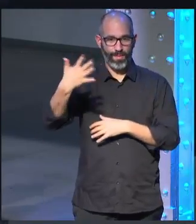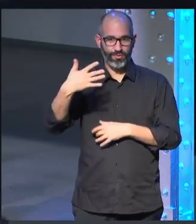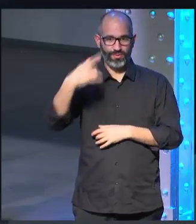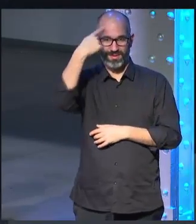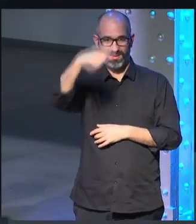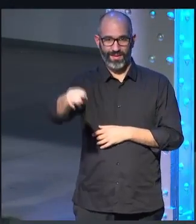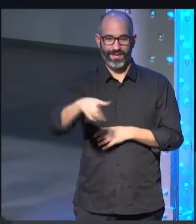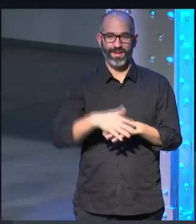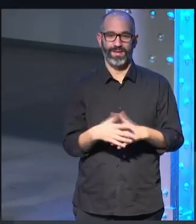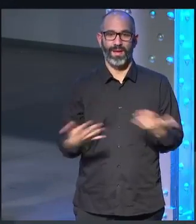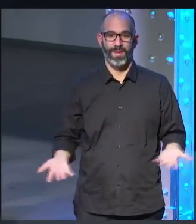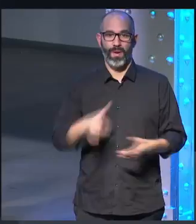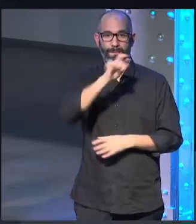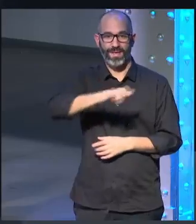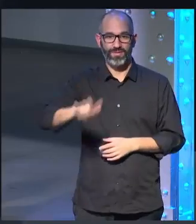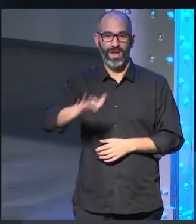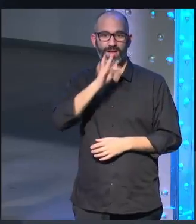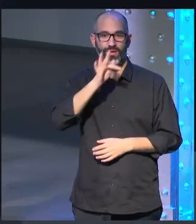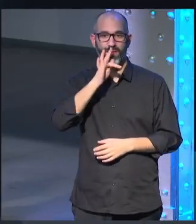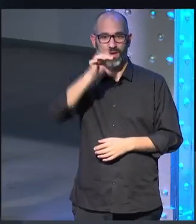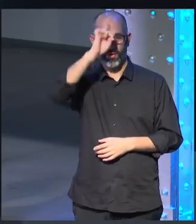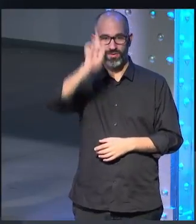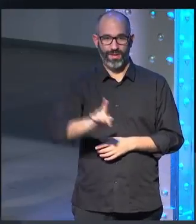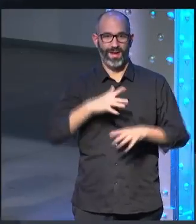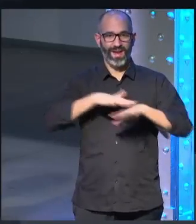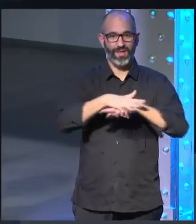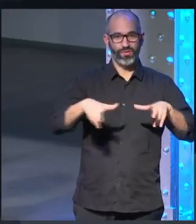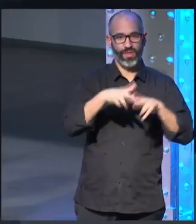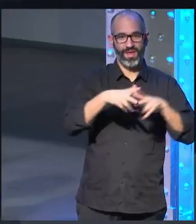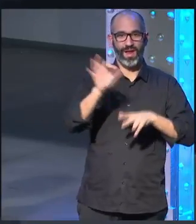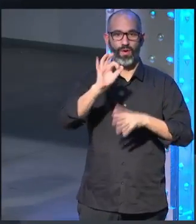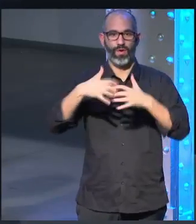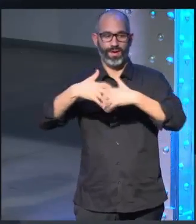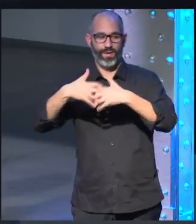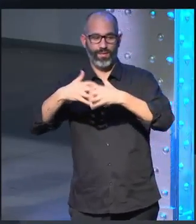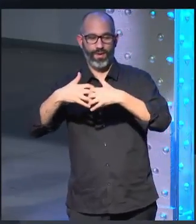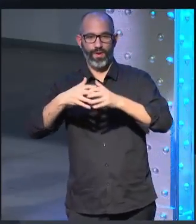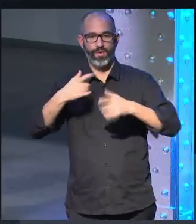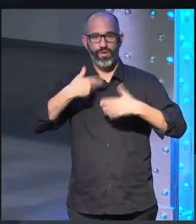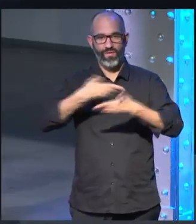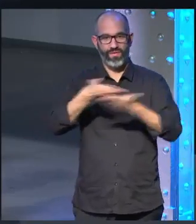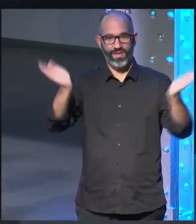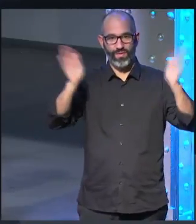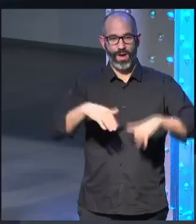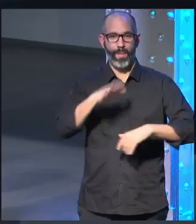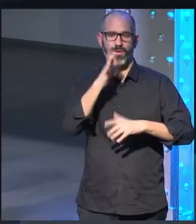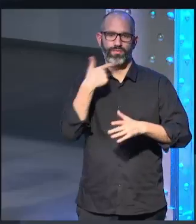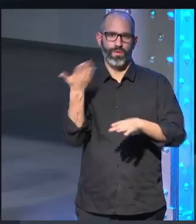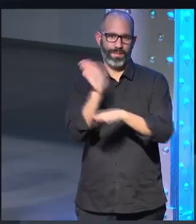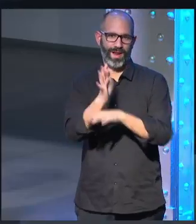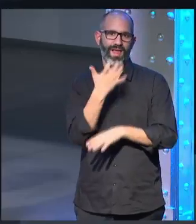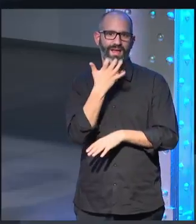porque la gente que no cree todavía en esto de las redes sociales y en networking, os voy a demostrar 2 ejemplos que son muy potentes, yo creo,